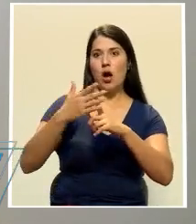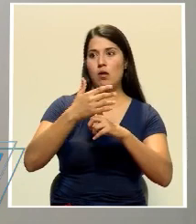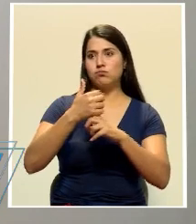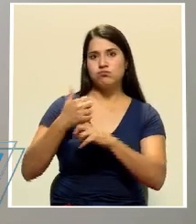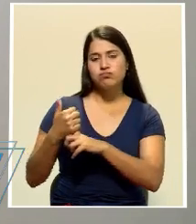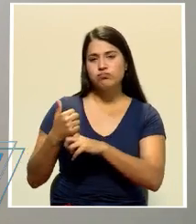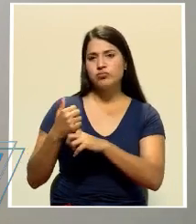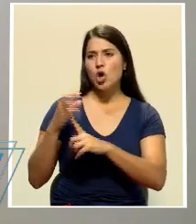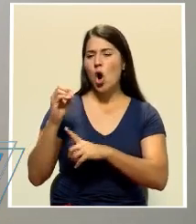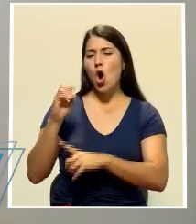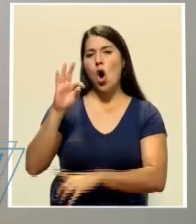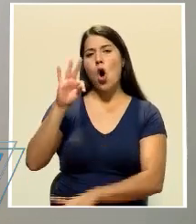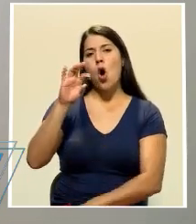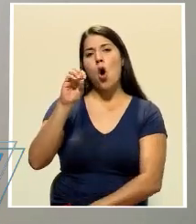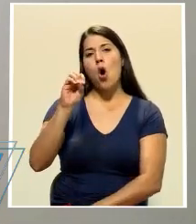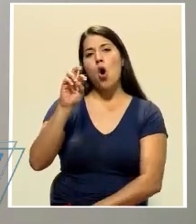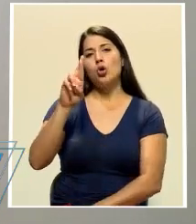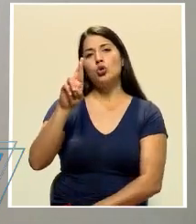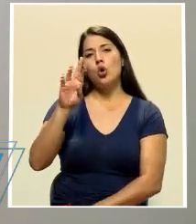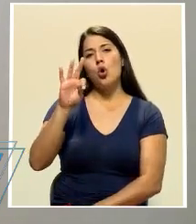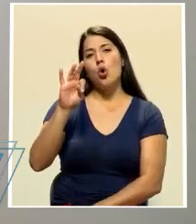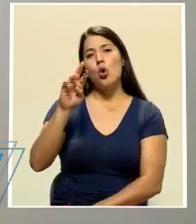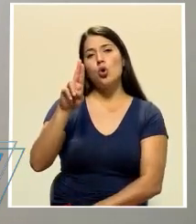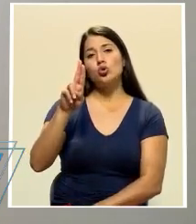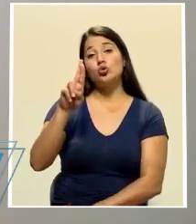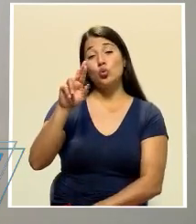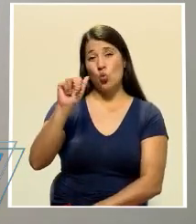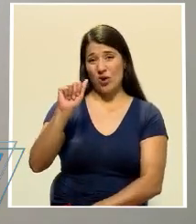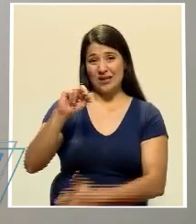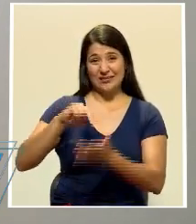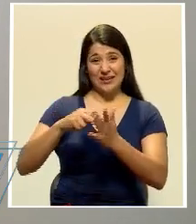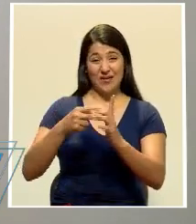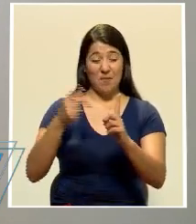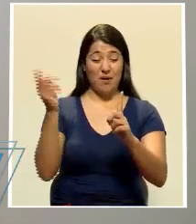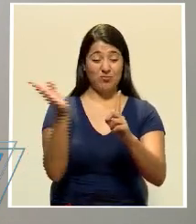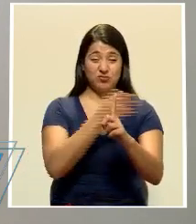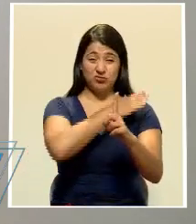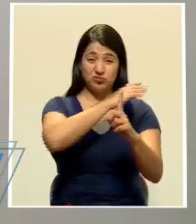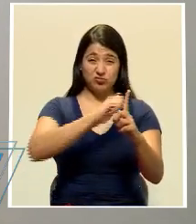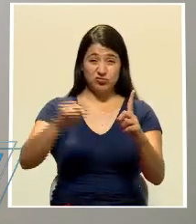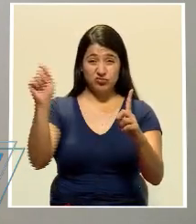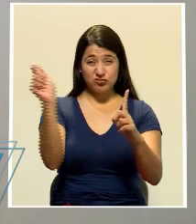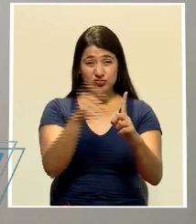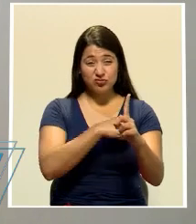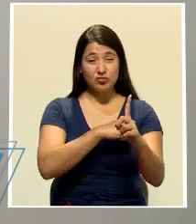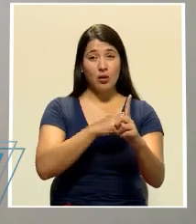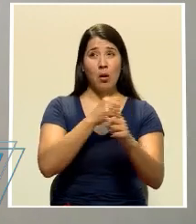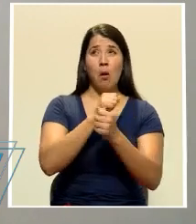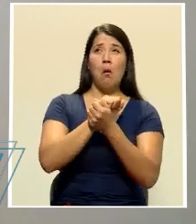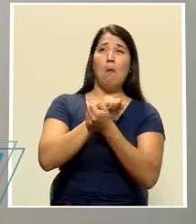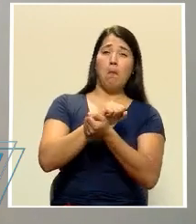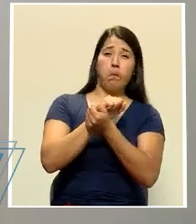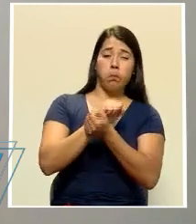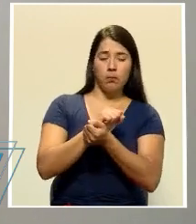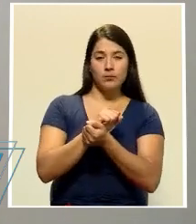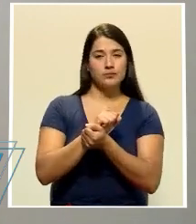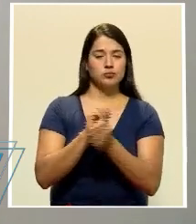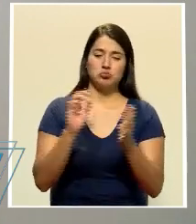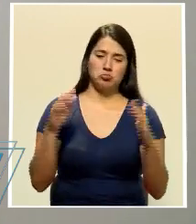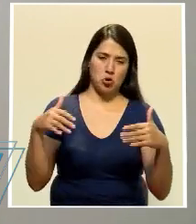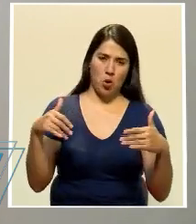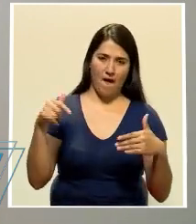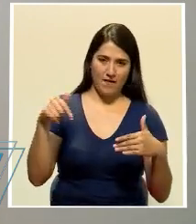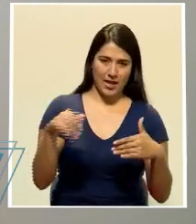nos cuesta mucho dimensionar a los costarricenses en general y a los periodistas en particular el privilegio